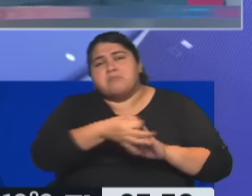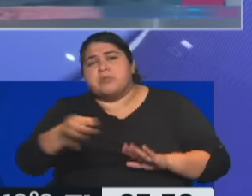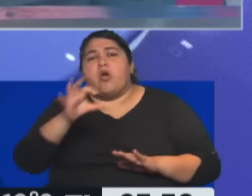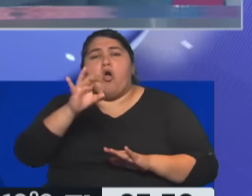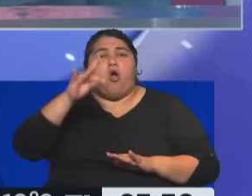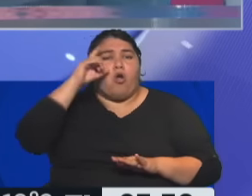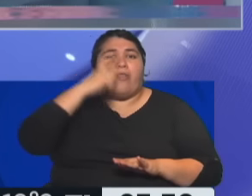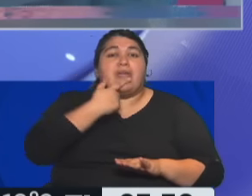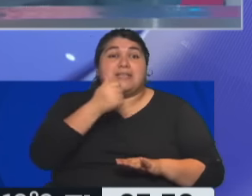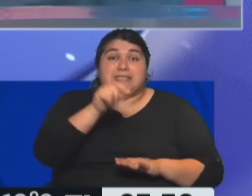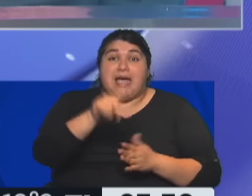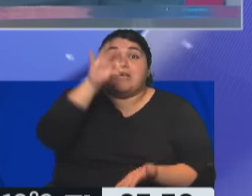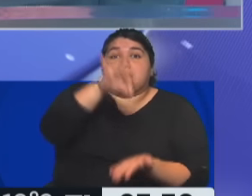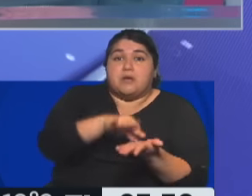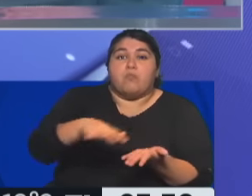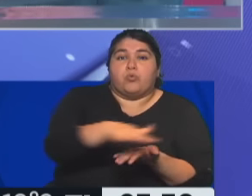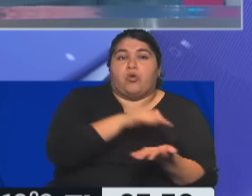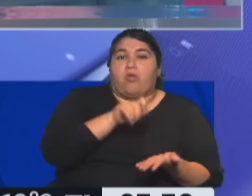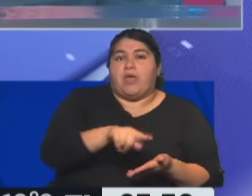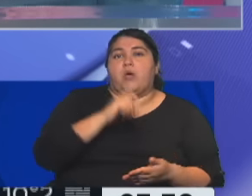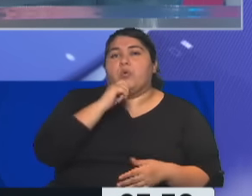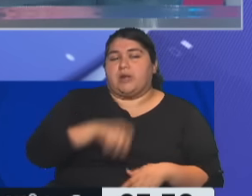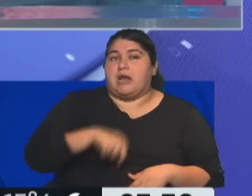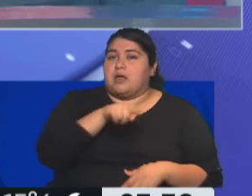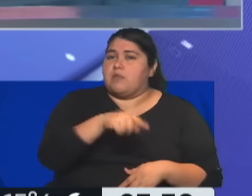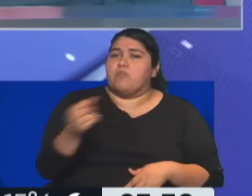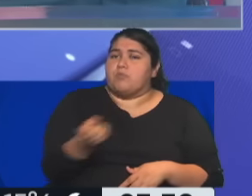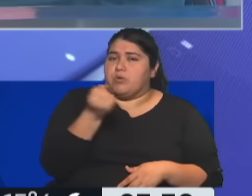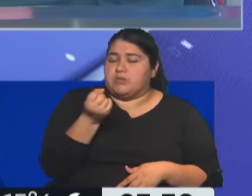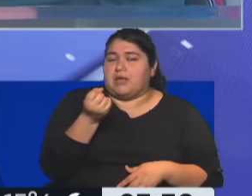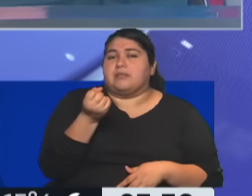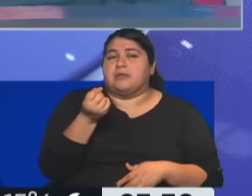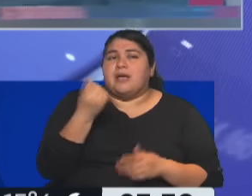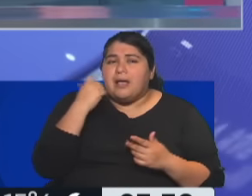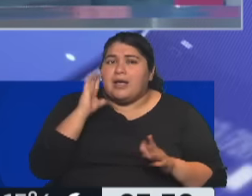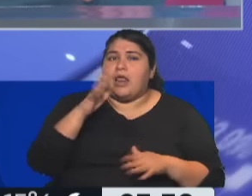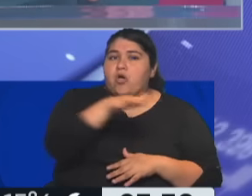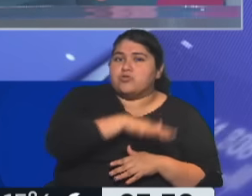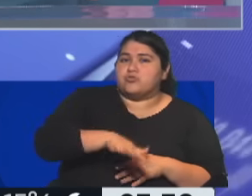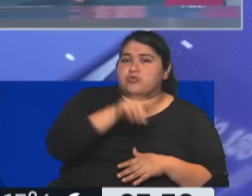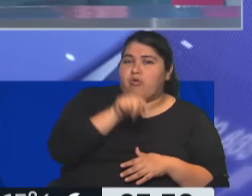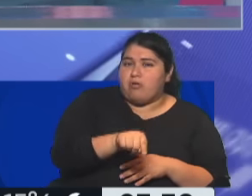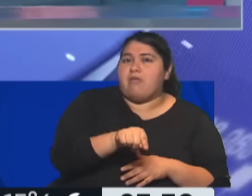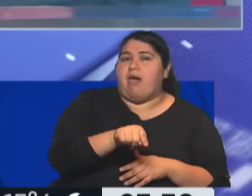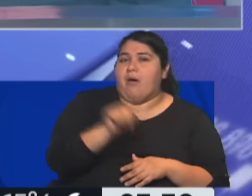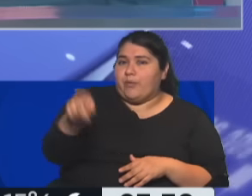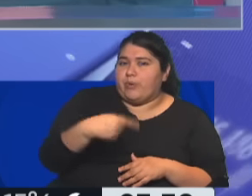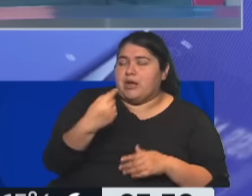muy importante de Ucrania, y que quizás sea la zona donde se dirima este